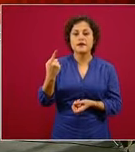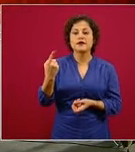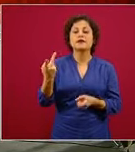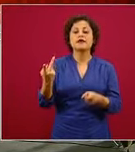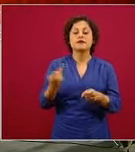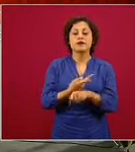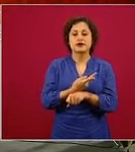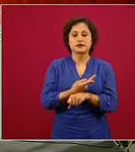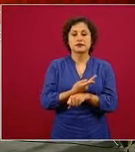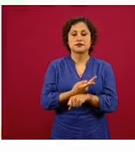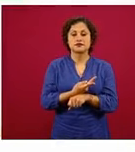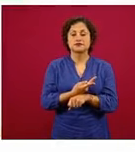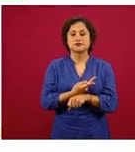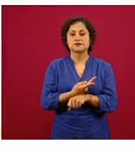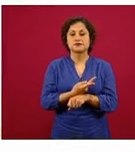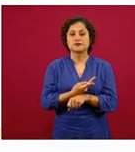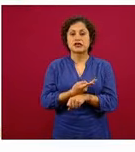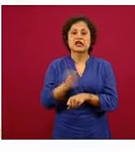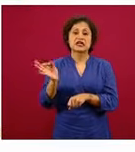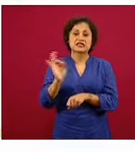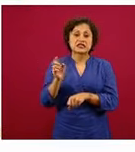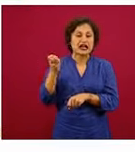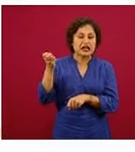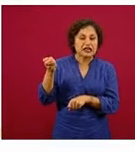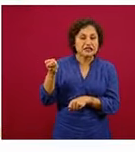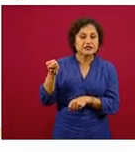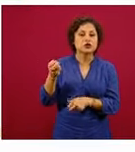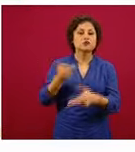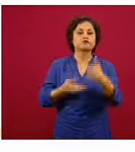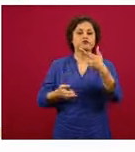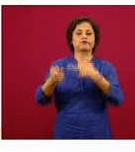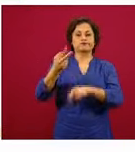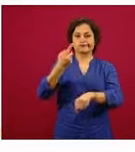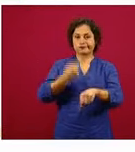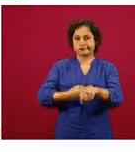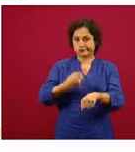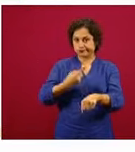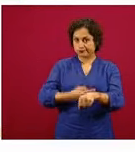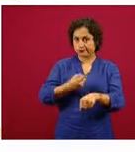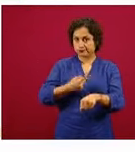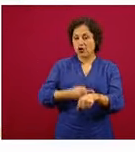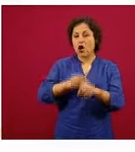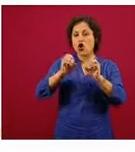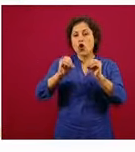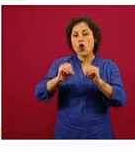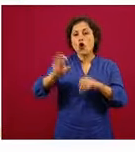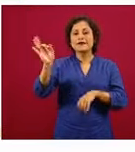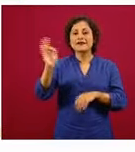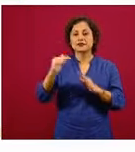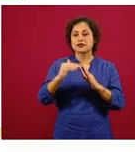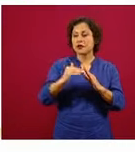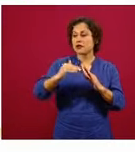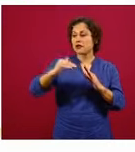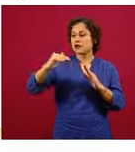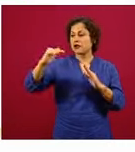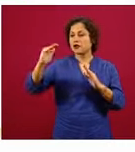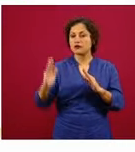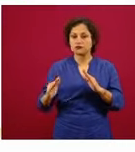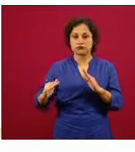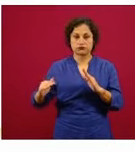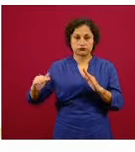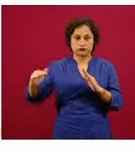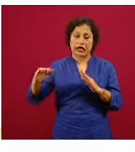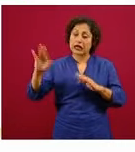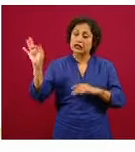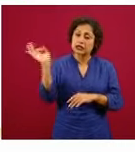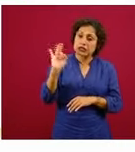pudiera identificarse como un rebrote o si solamente estamos viendo una ondulación en la meseta que posteriormente